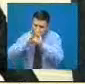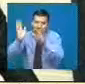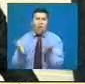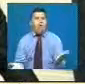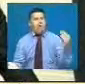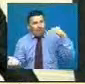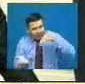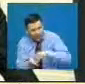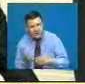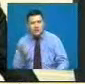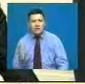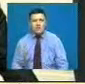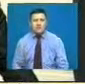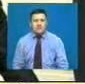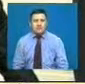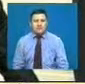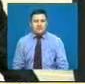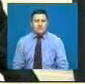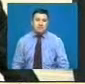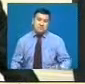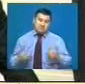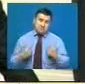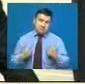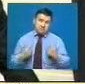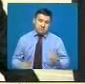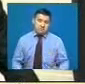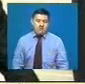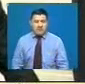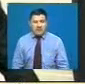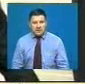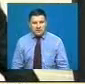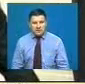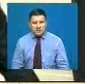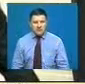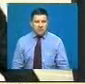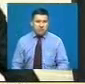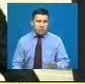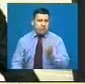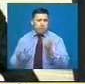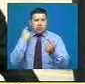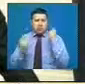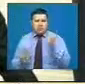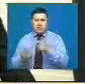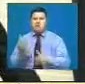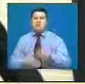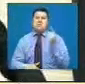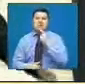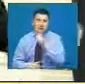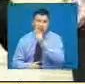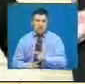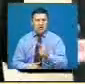pertinentes, a mí me parece que es más que un descuido. Usted comenzó su